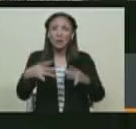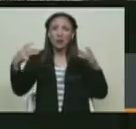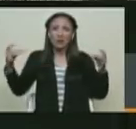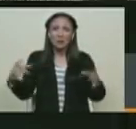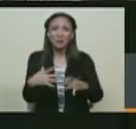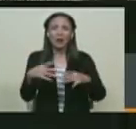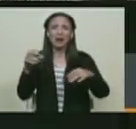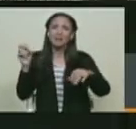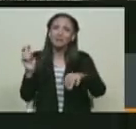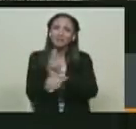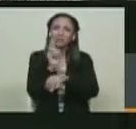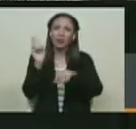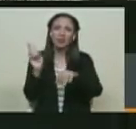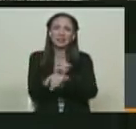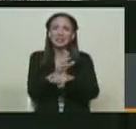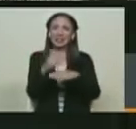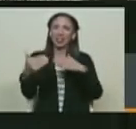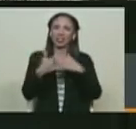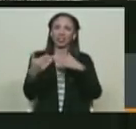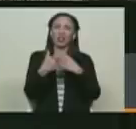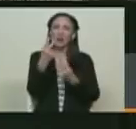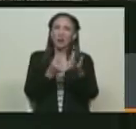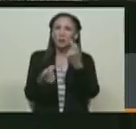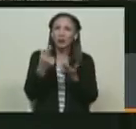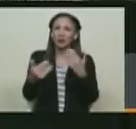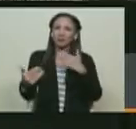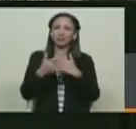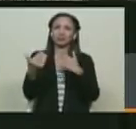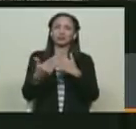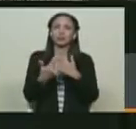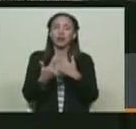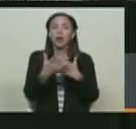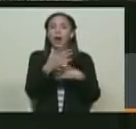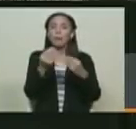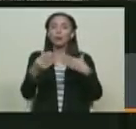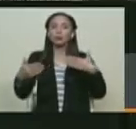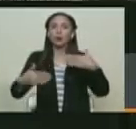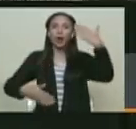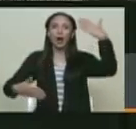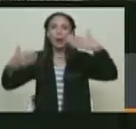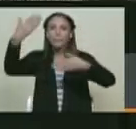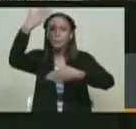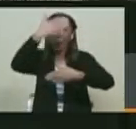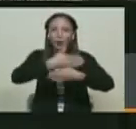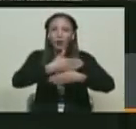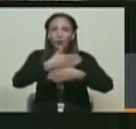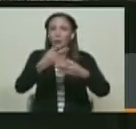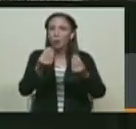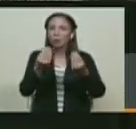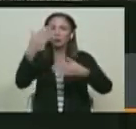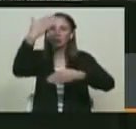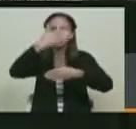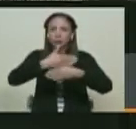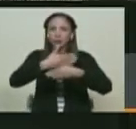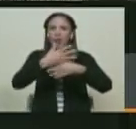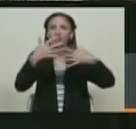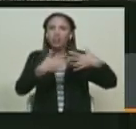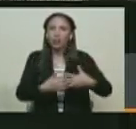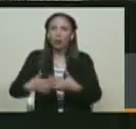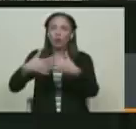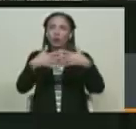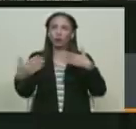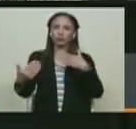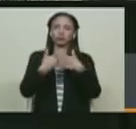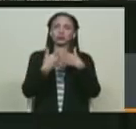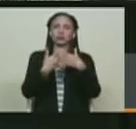violencia, el sabotaje económico, la emboscada de las sanciones, el bloqueo y la persecución financiera del imperio estadounidense contra